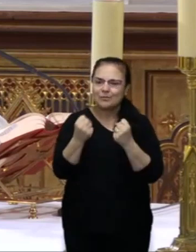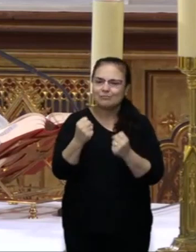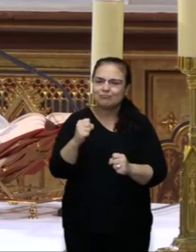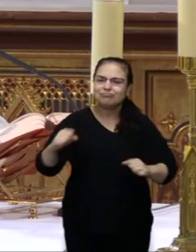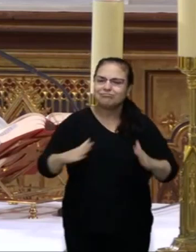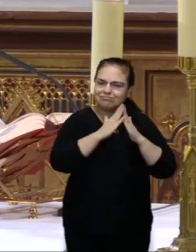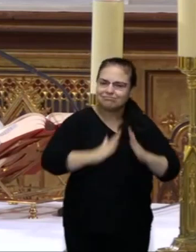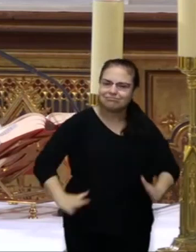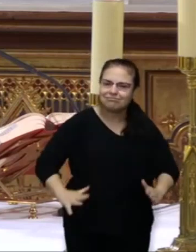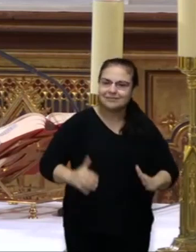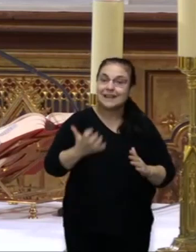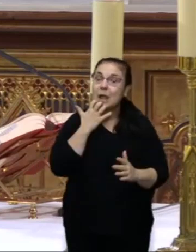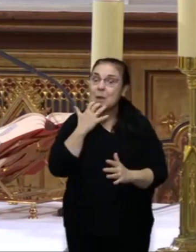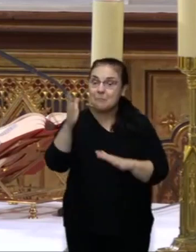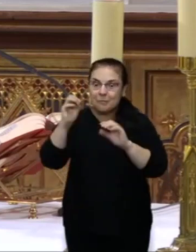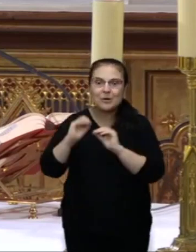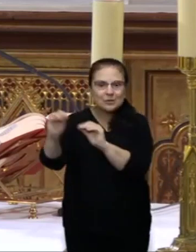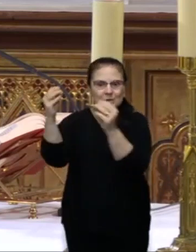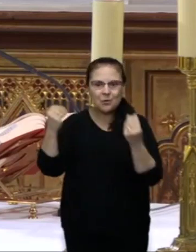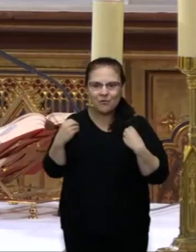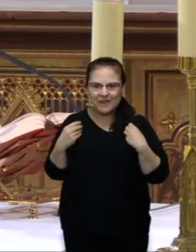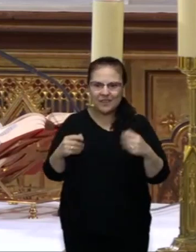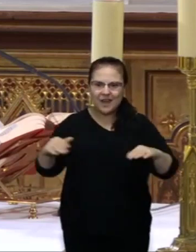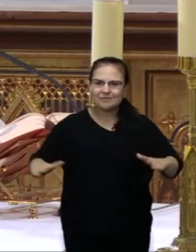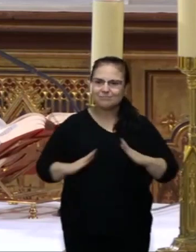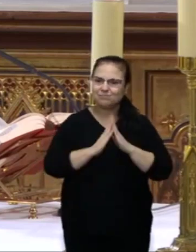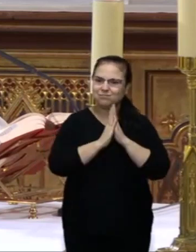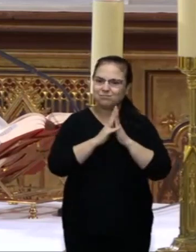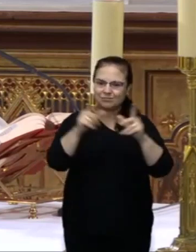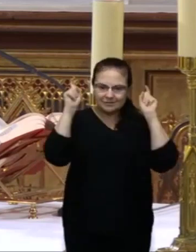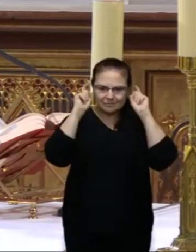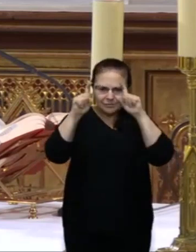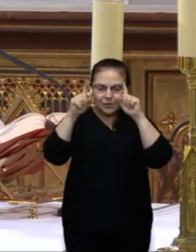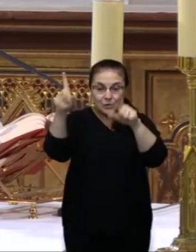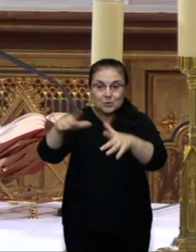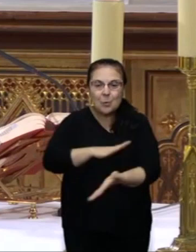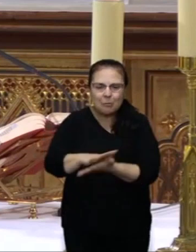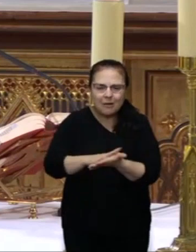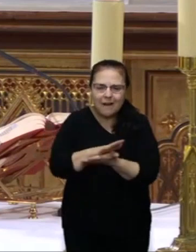ejemplo de su vida santa, instruyéndola